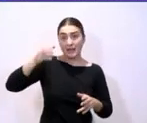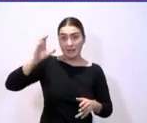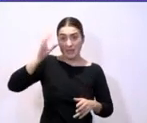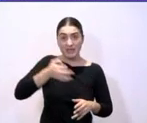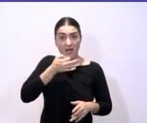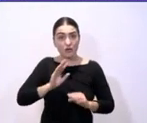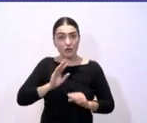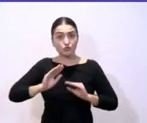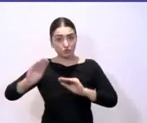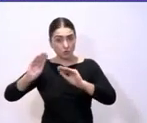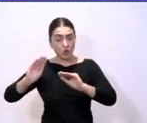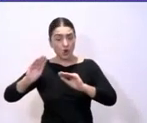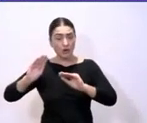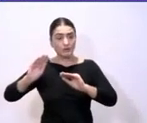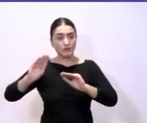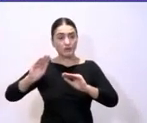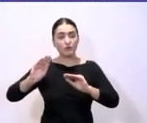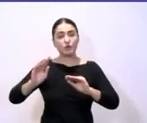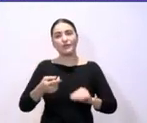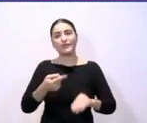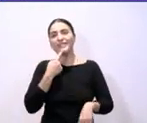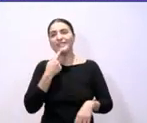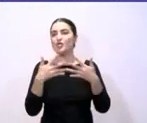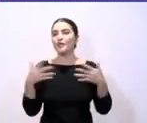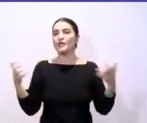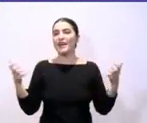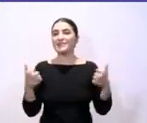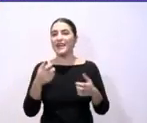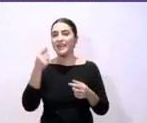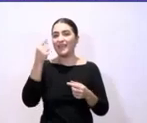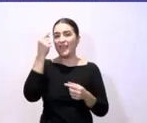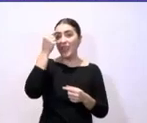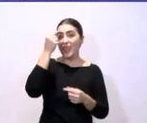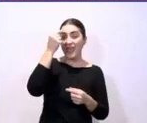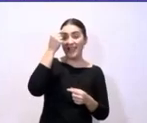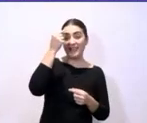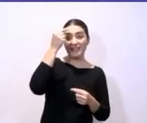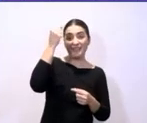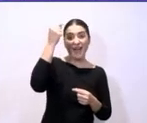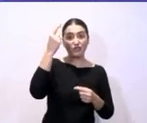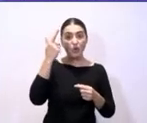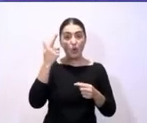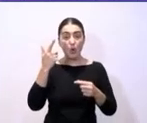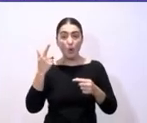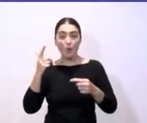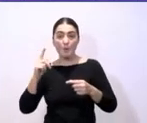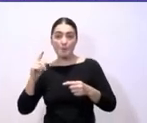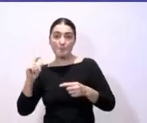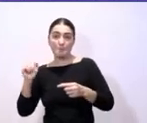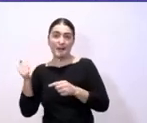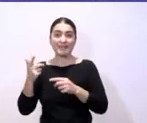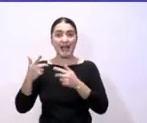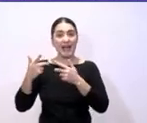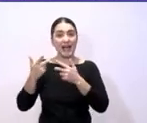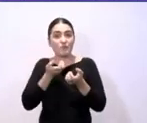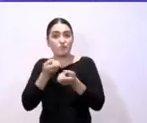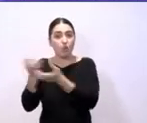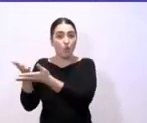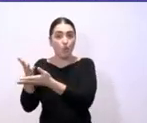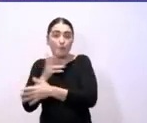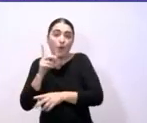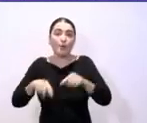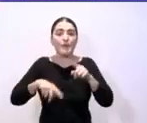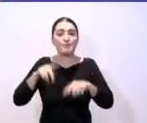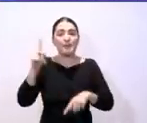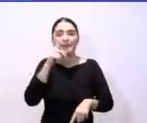con este dicho que les gusta tanto del dato mata relato, pero el dato mata relato dependiendo de qué dato, porque hay